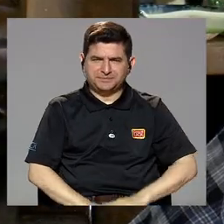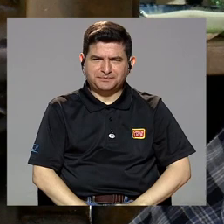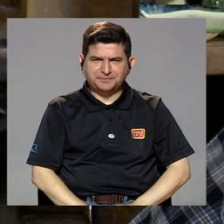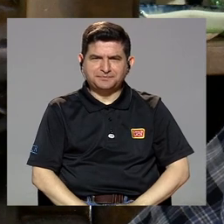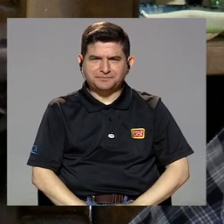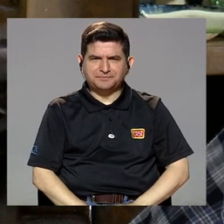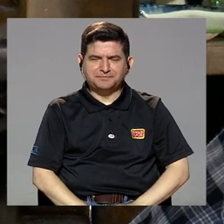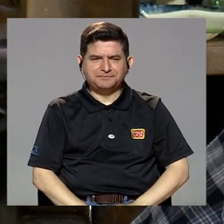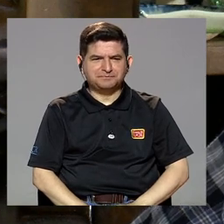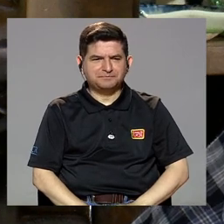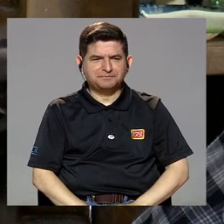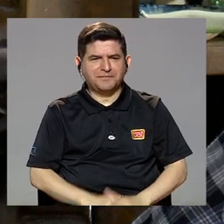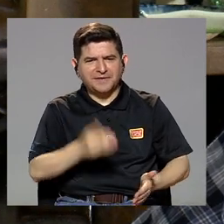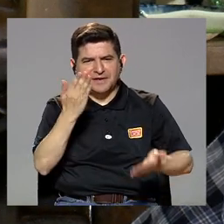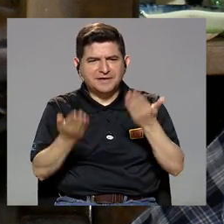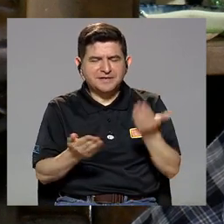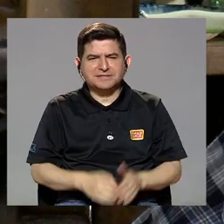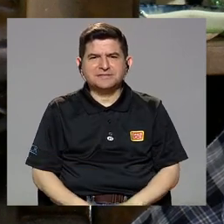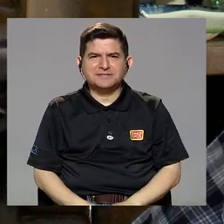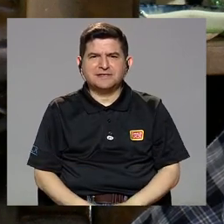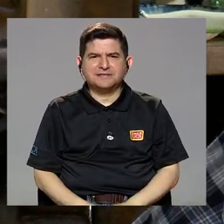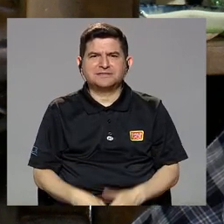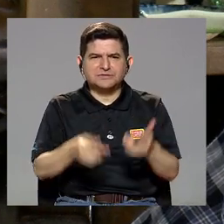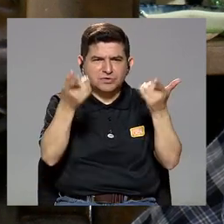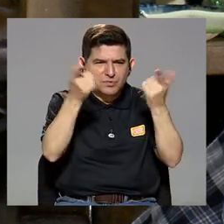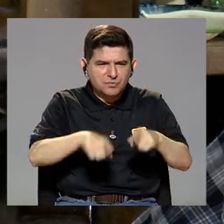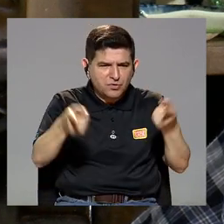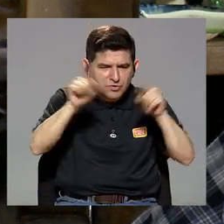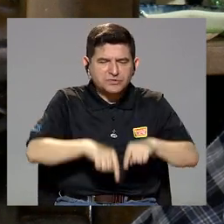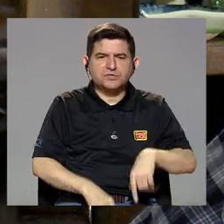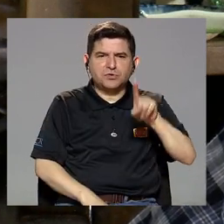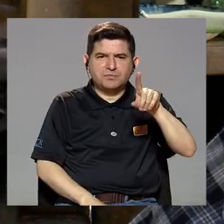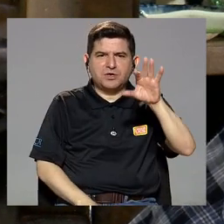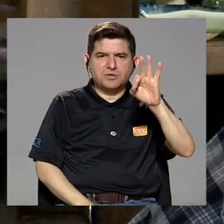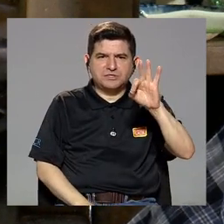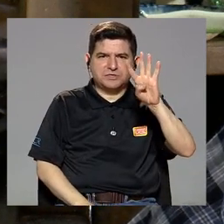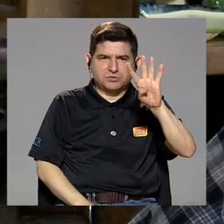hallada por los hechos estos del 48